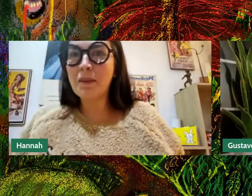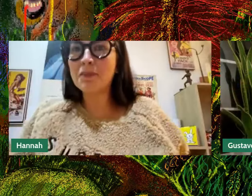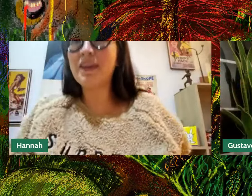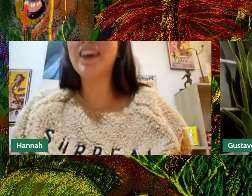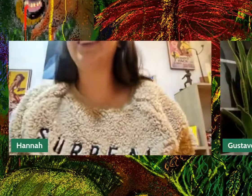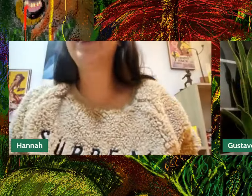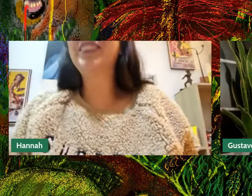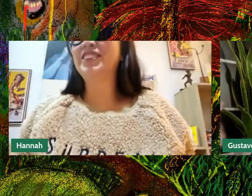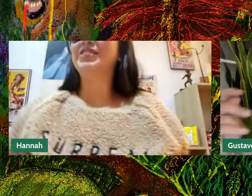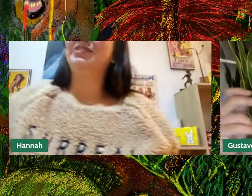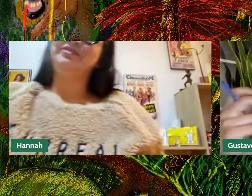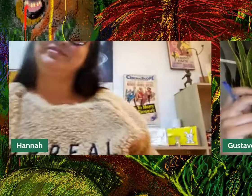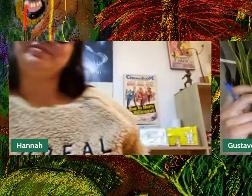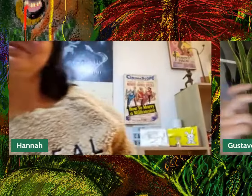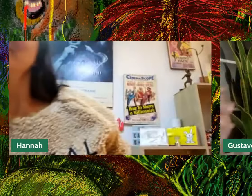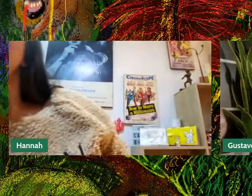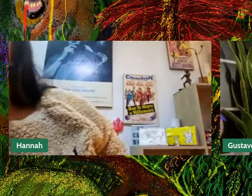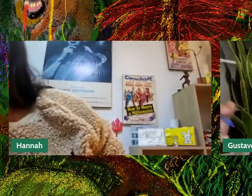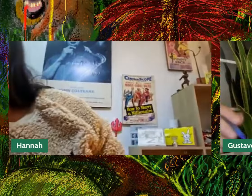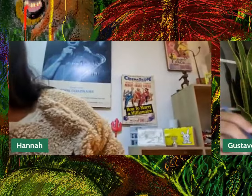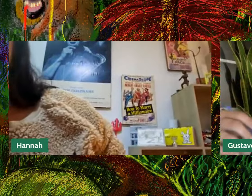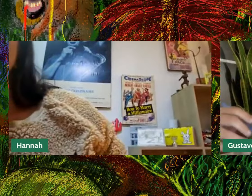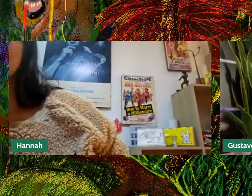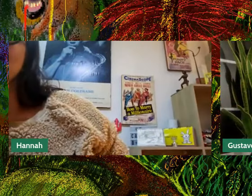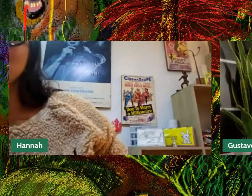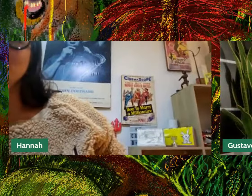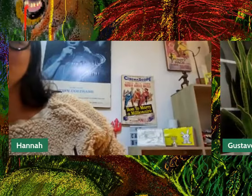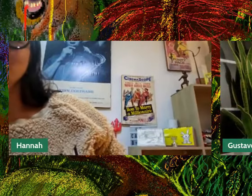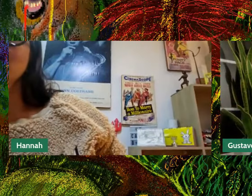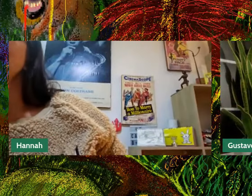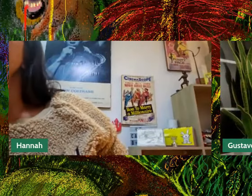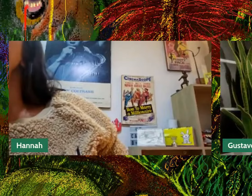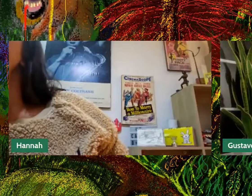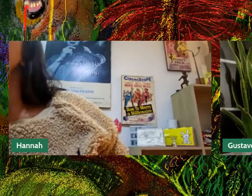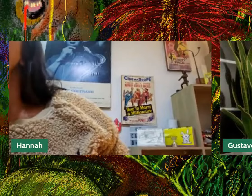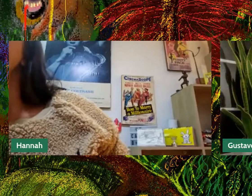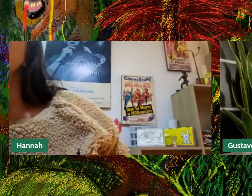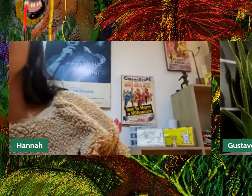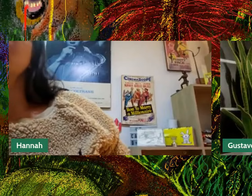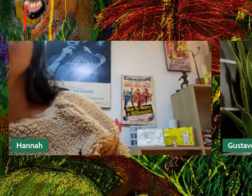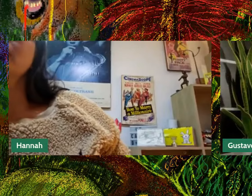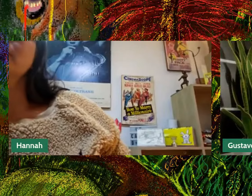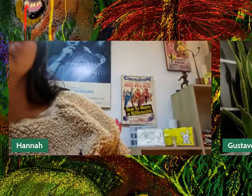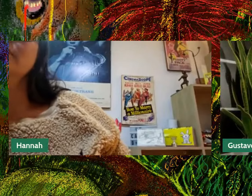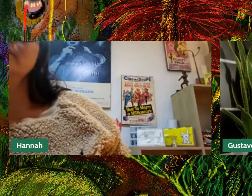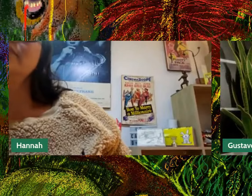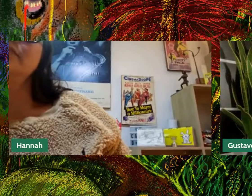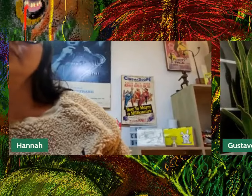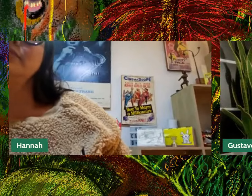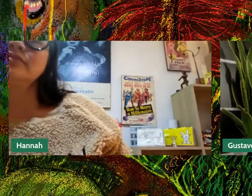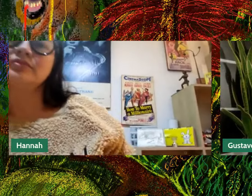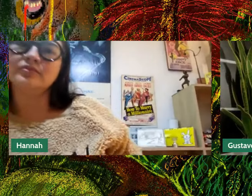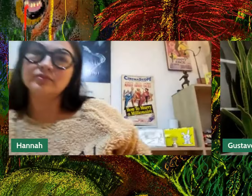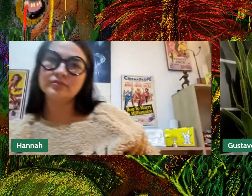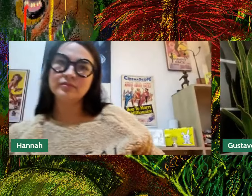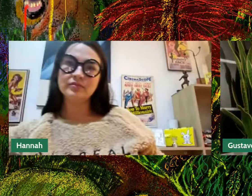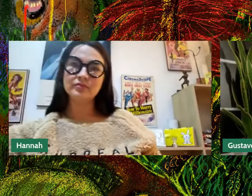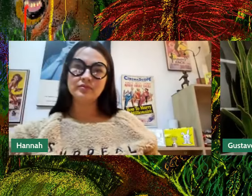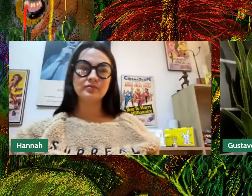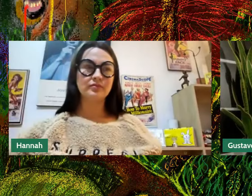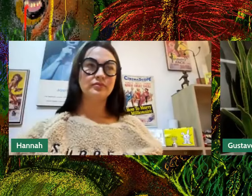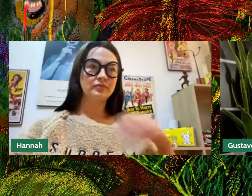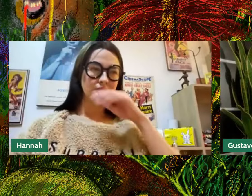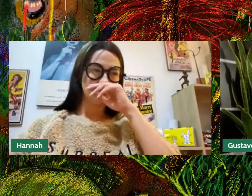Muy súper apropiado. Pero el Petro profesor, ¿cierto? Es, como lo dijimos la semana pasada, creo que hablamos de